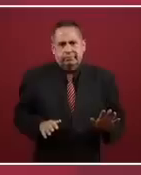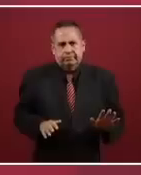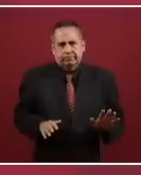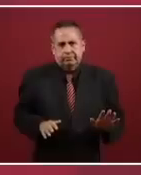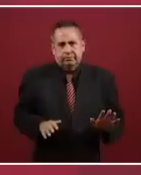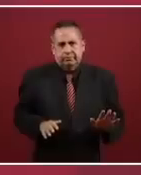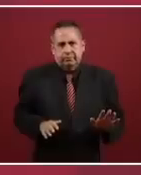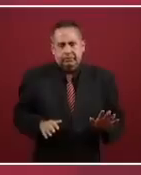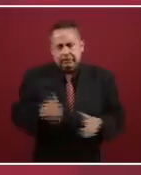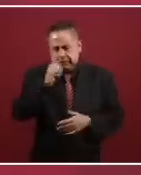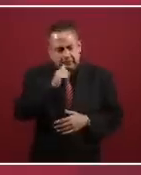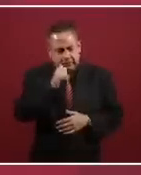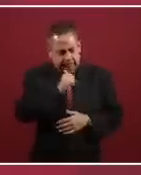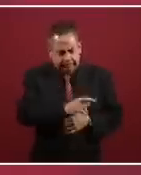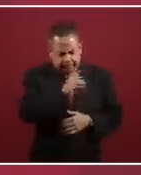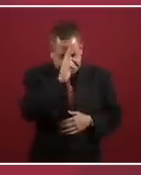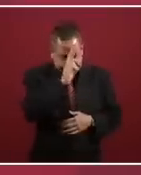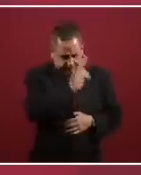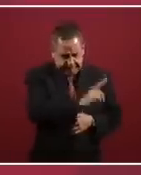Y siempre lo serán,